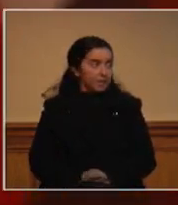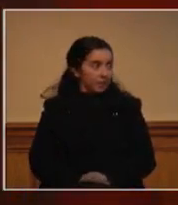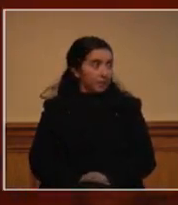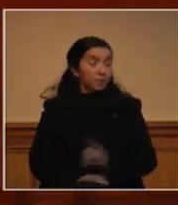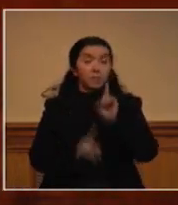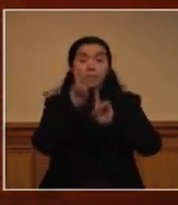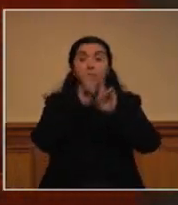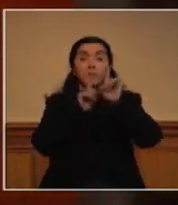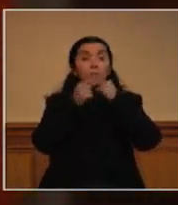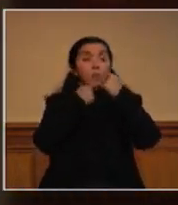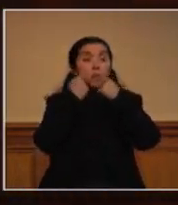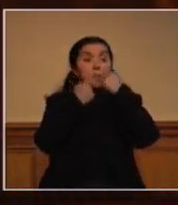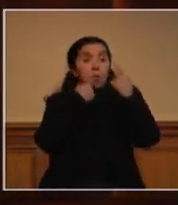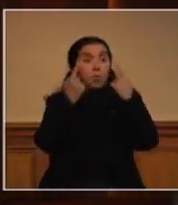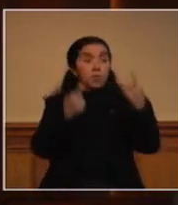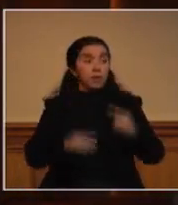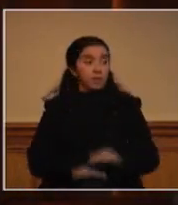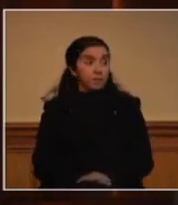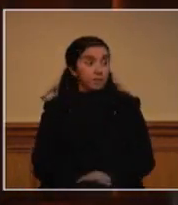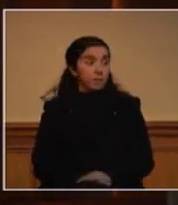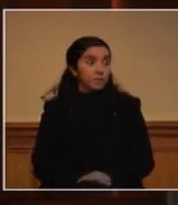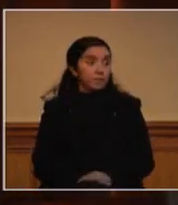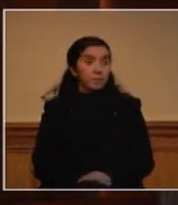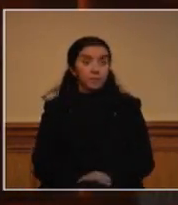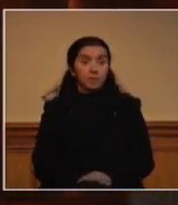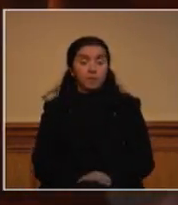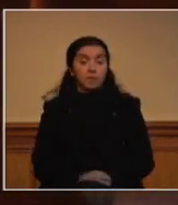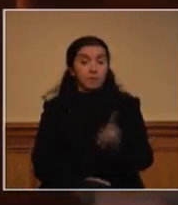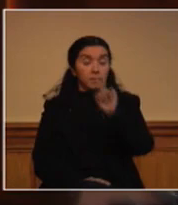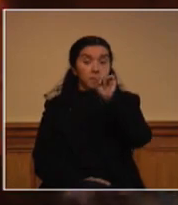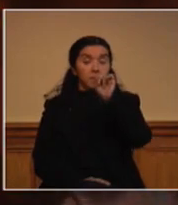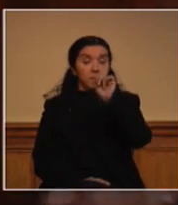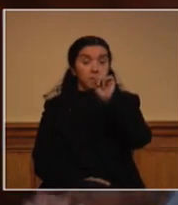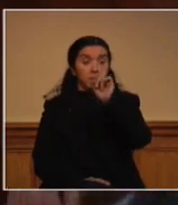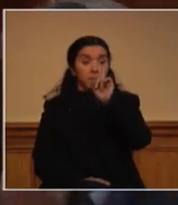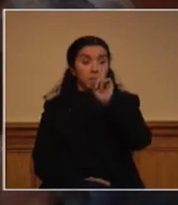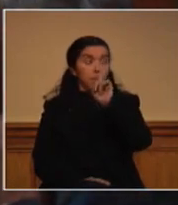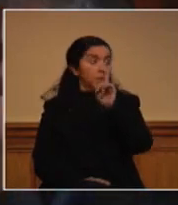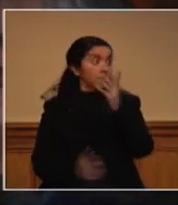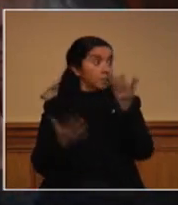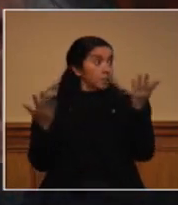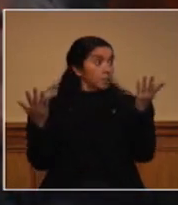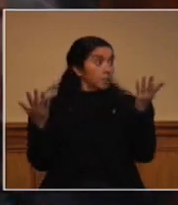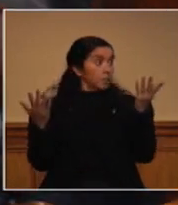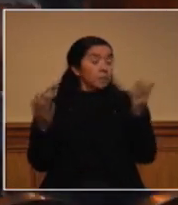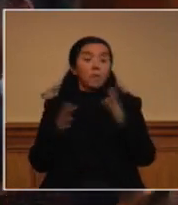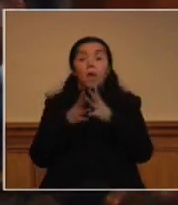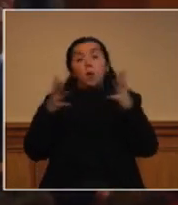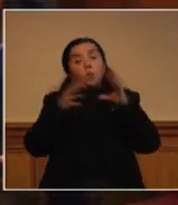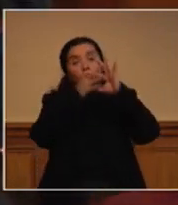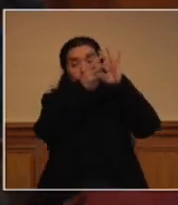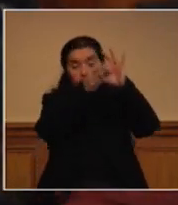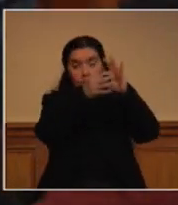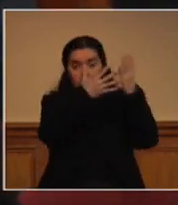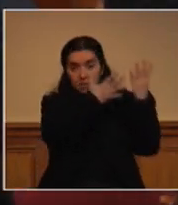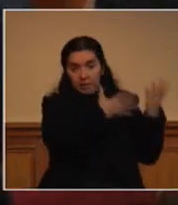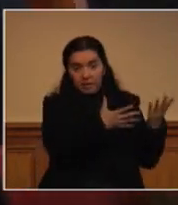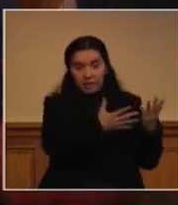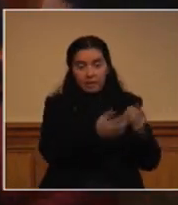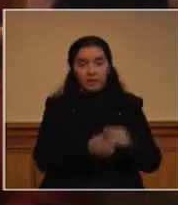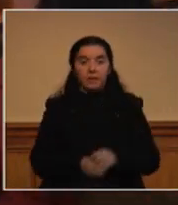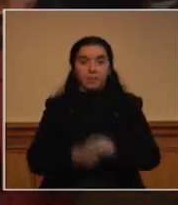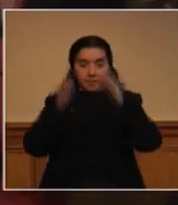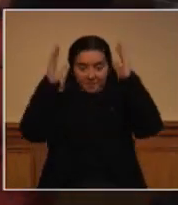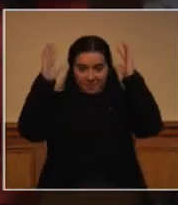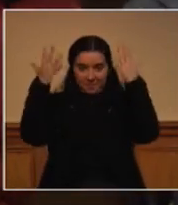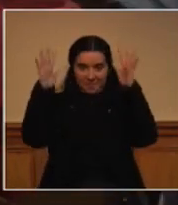¿Alguna pregunta más? ¿Alguien? ¿No? Ya pues, muchas gracias. Adelante. Nada,